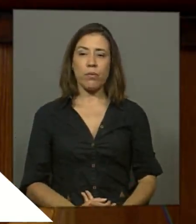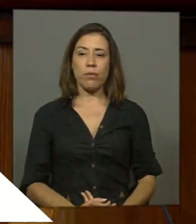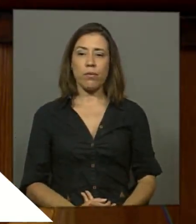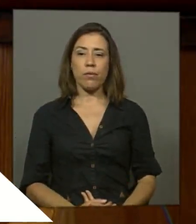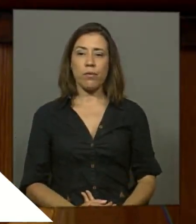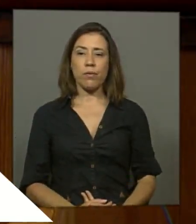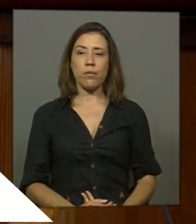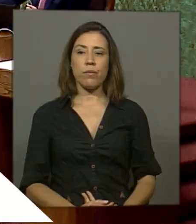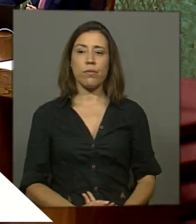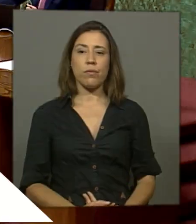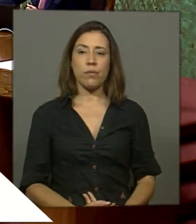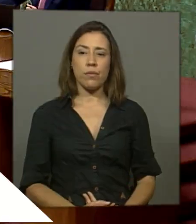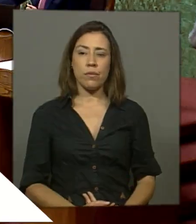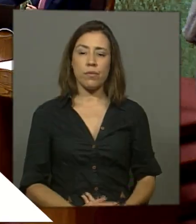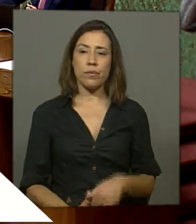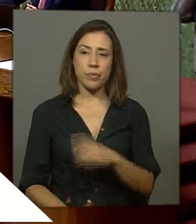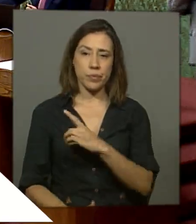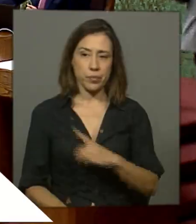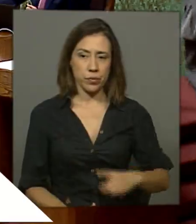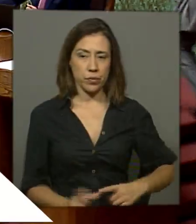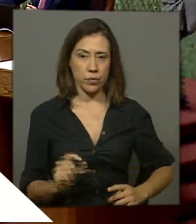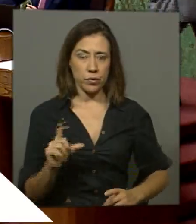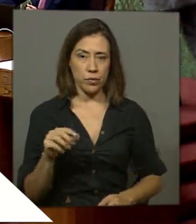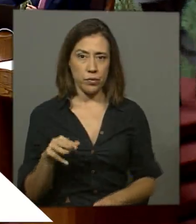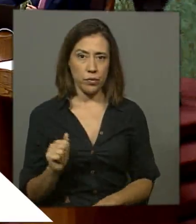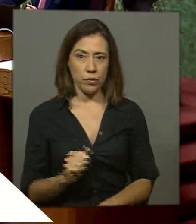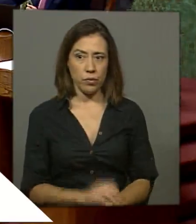eso es diado seor